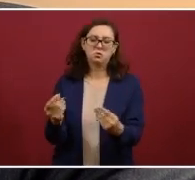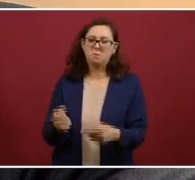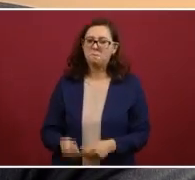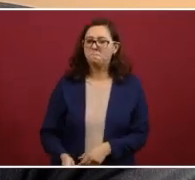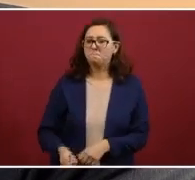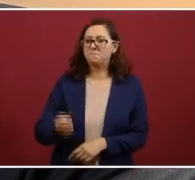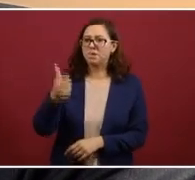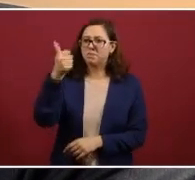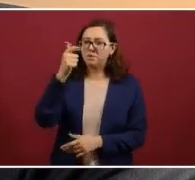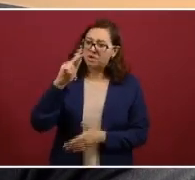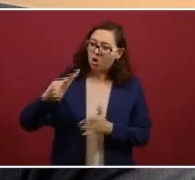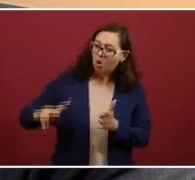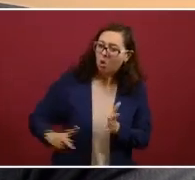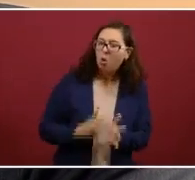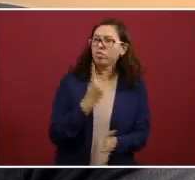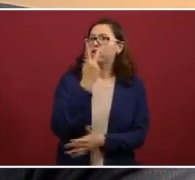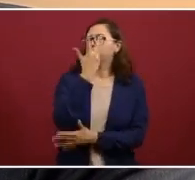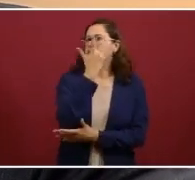reforestar,